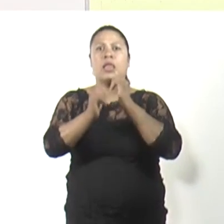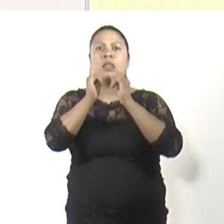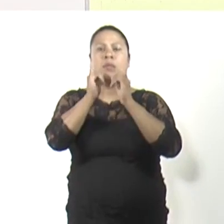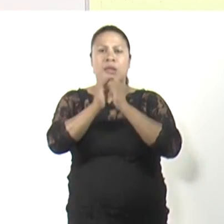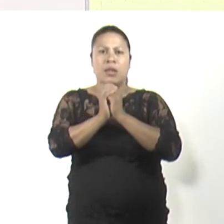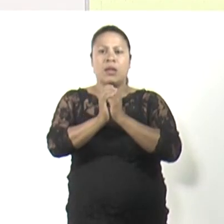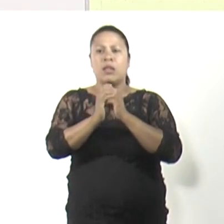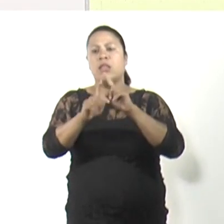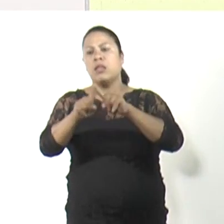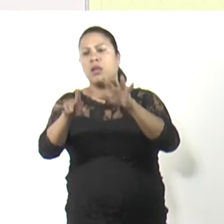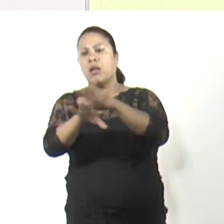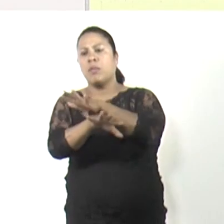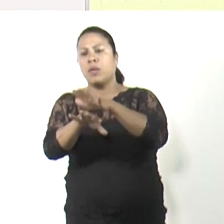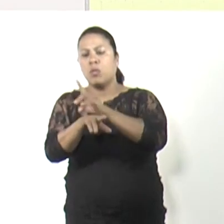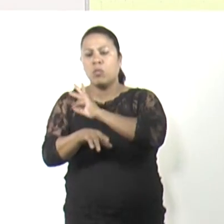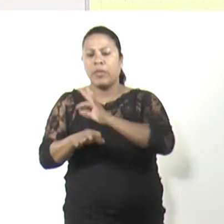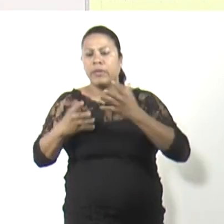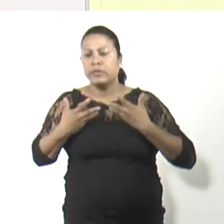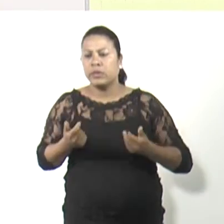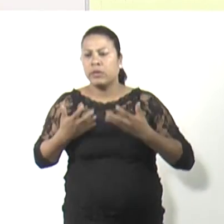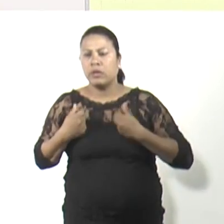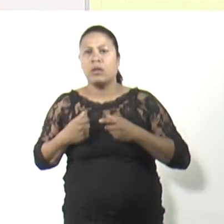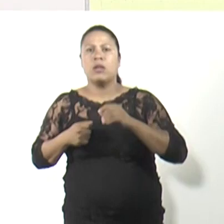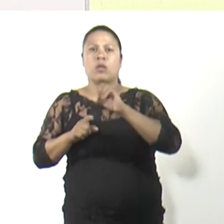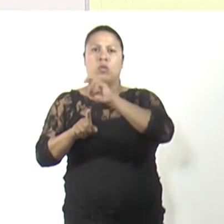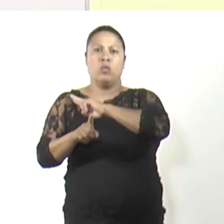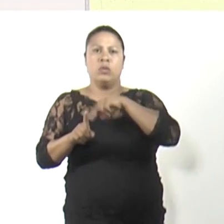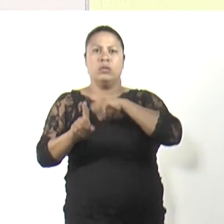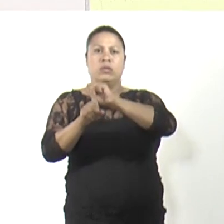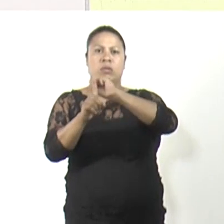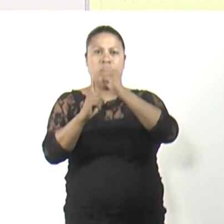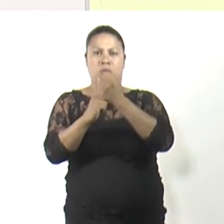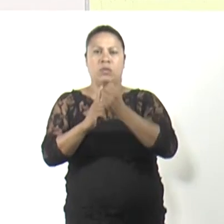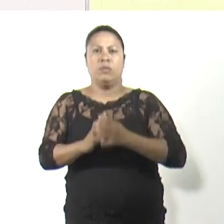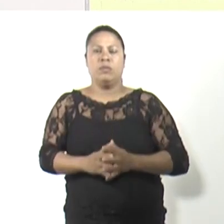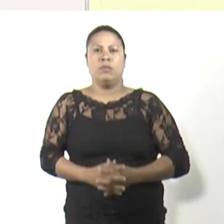ir realizando en nuestra sesión.